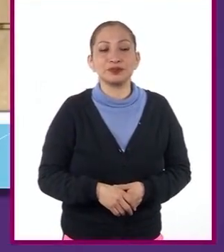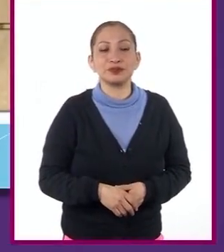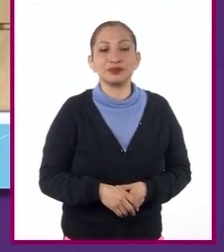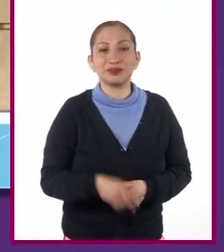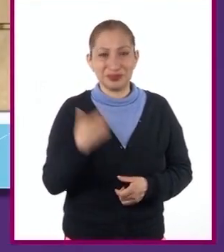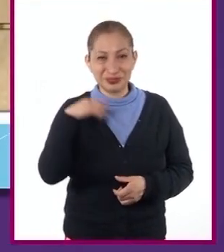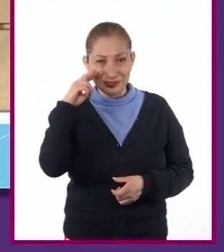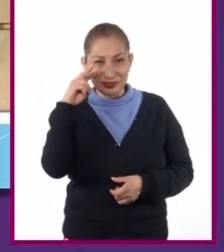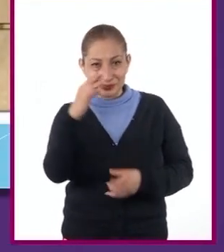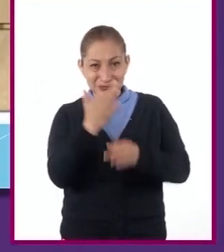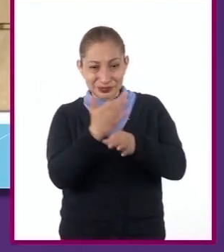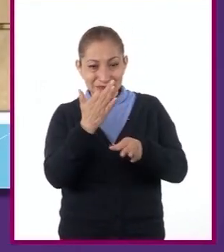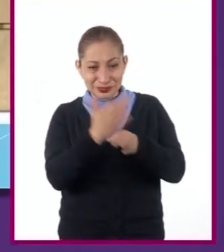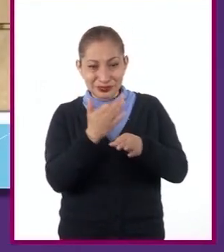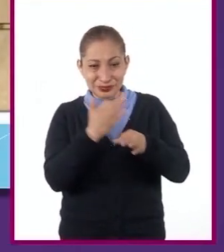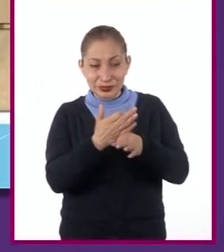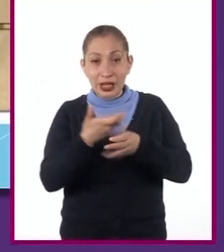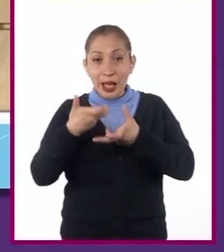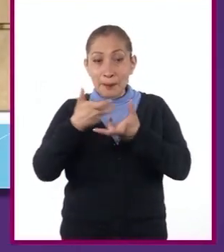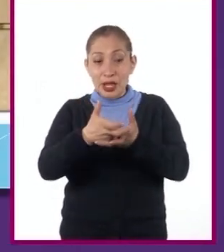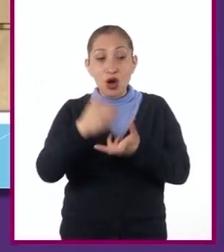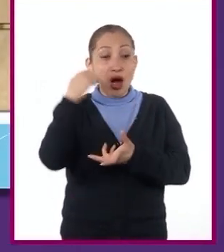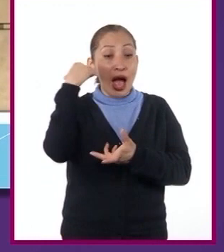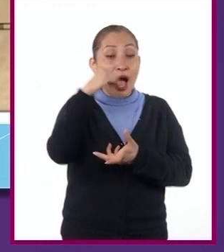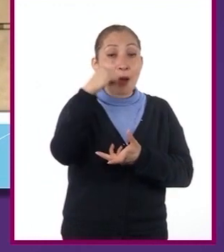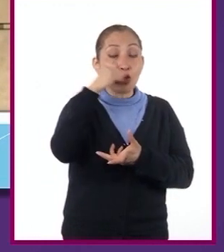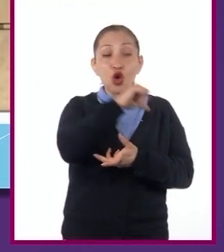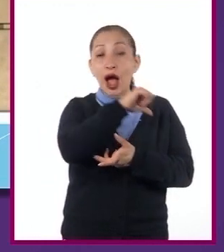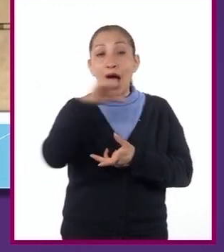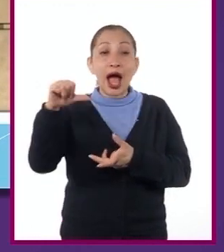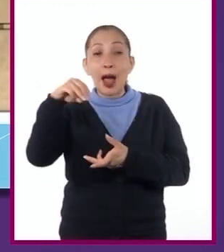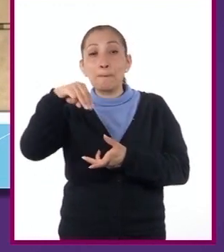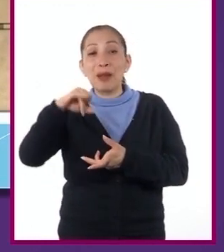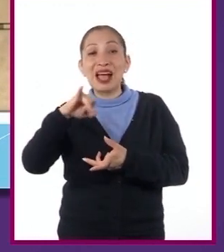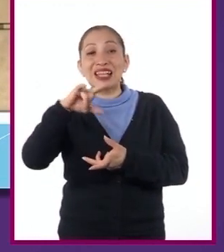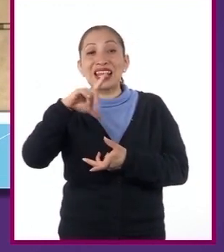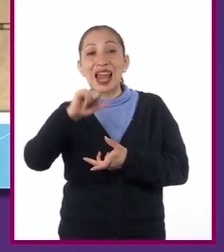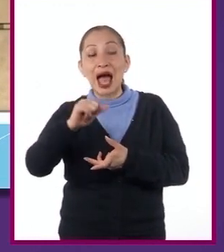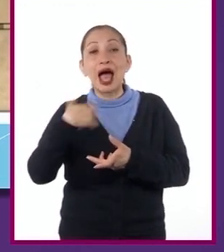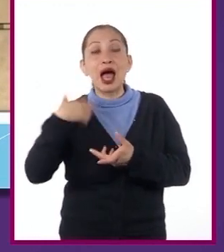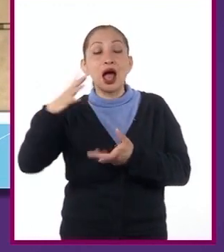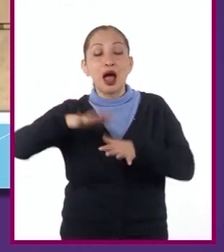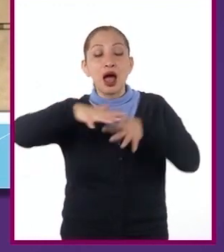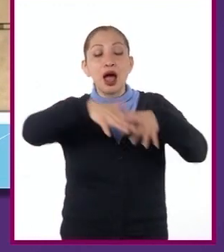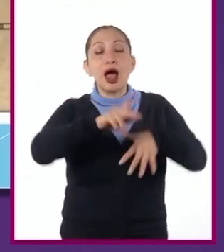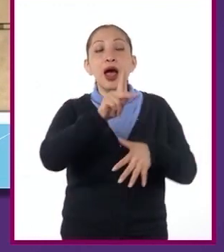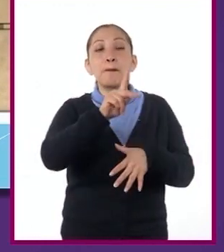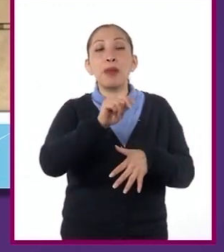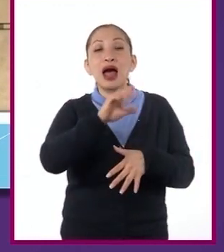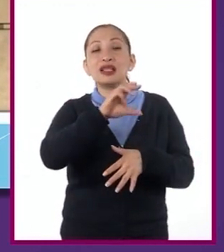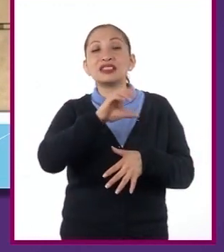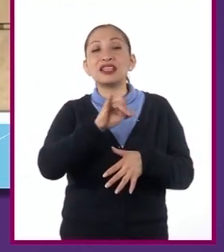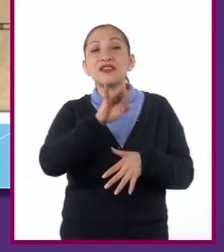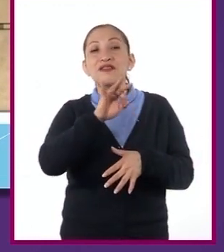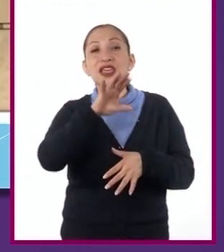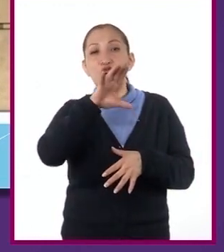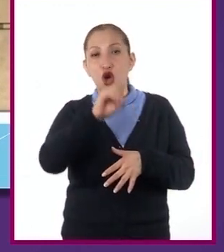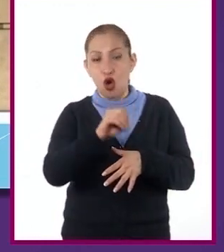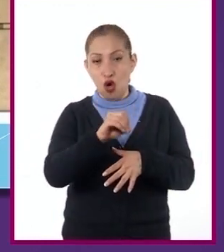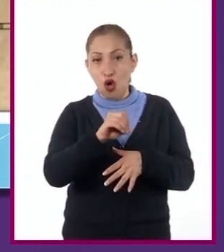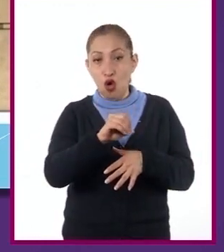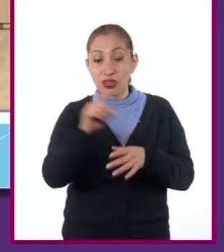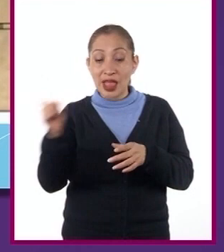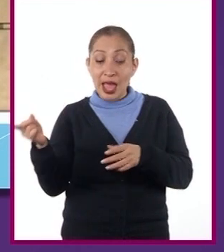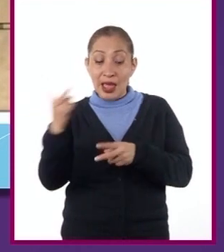Como pueden apreciar, la ruta de Acapulco a Manila se hacía por el Océano Pacífico. Recuerden que el transcurso de